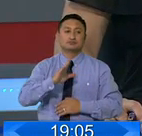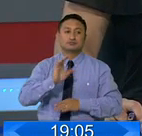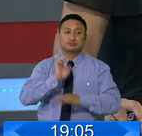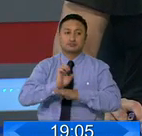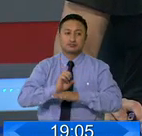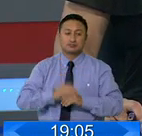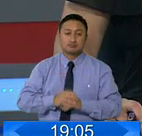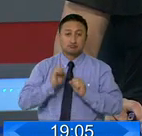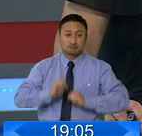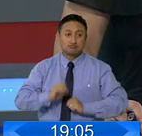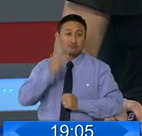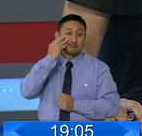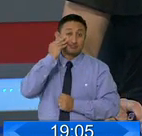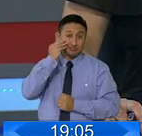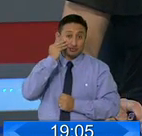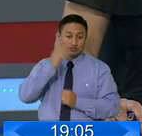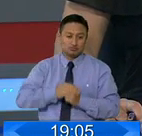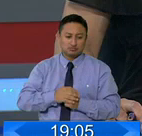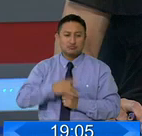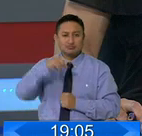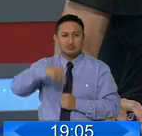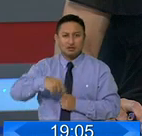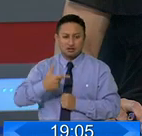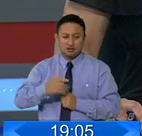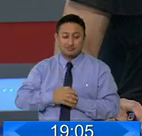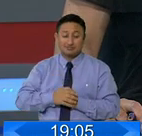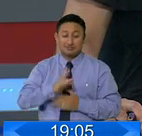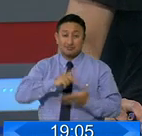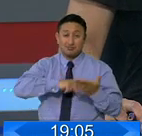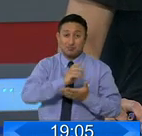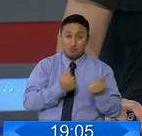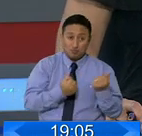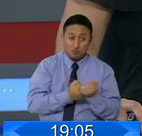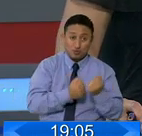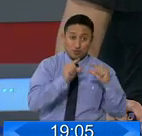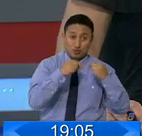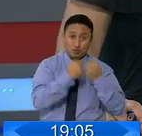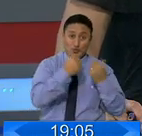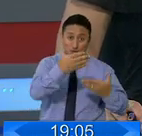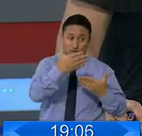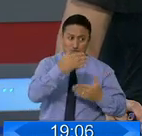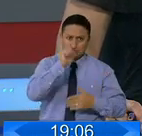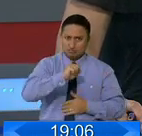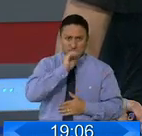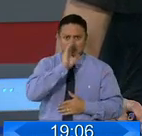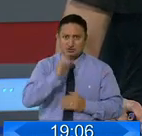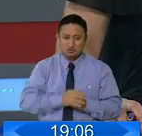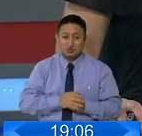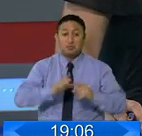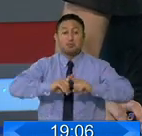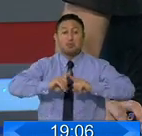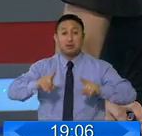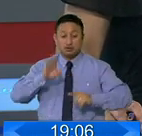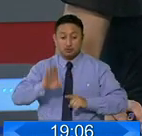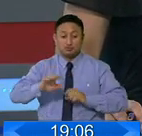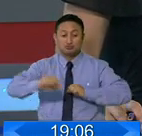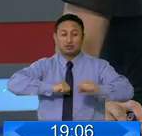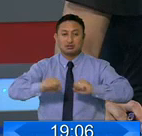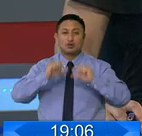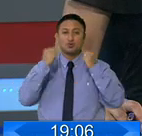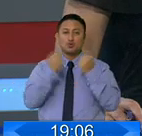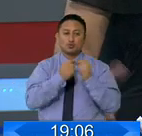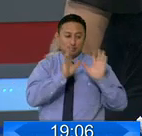Vicuña, reconoció que siempre han existido los aportes económicos en la política, pero son rubros destinados a la actividad de la